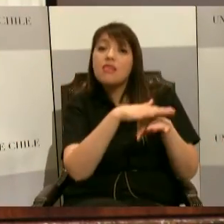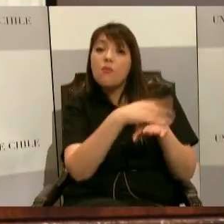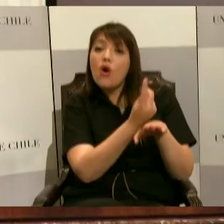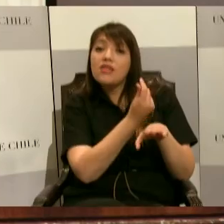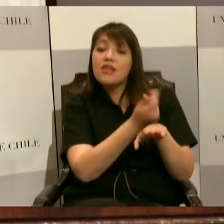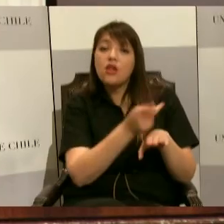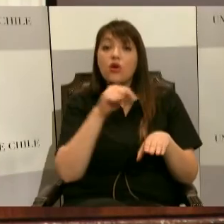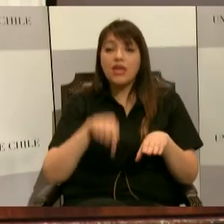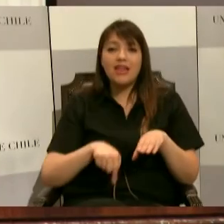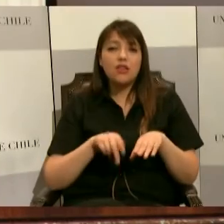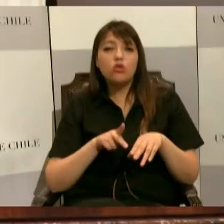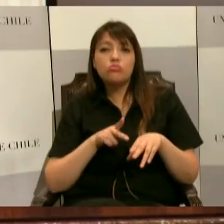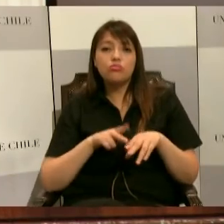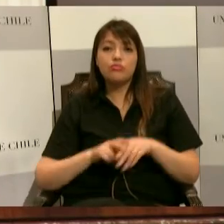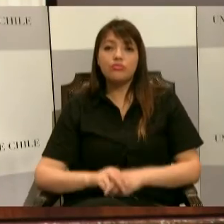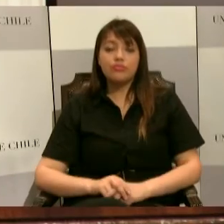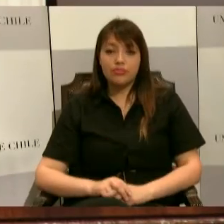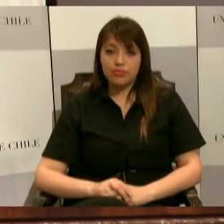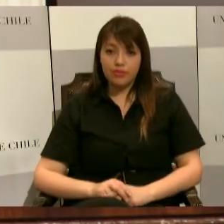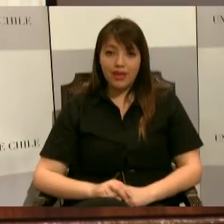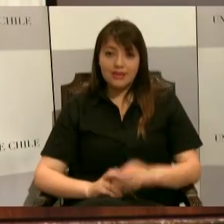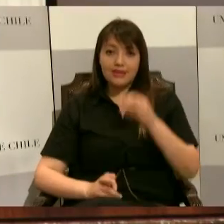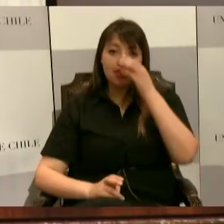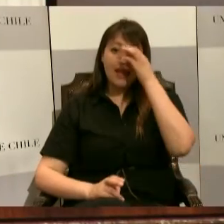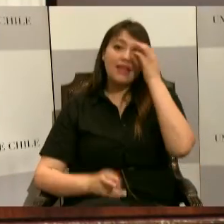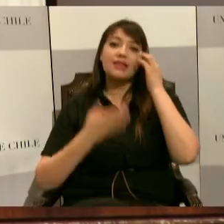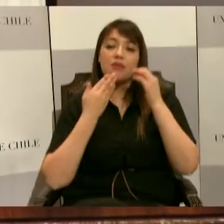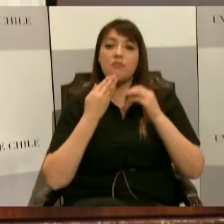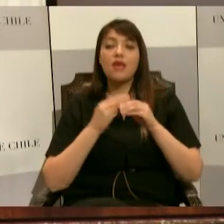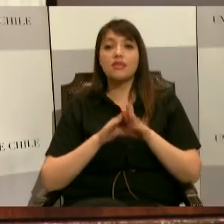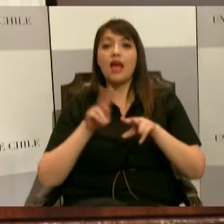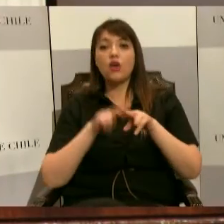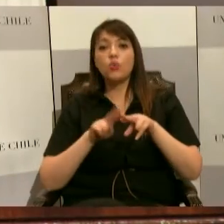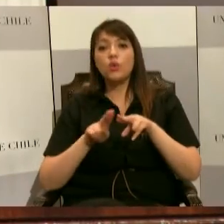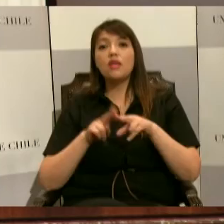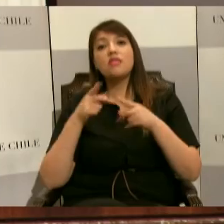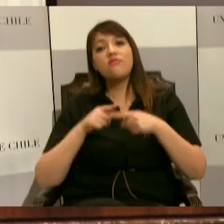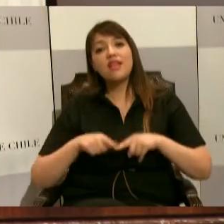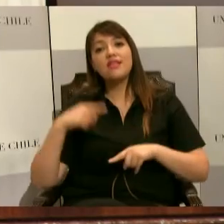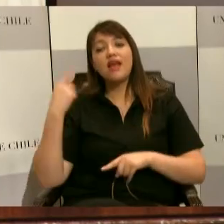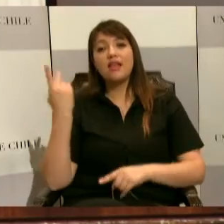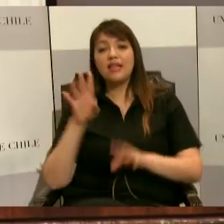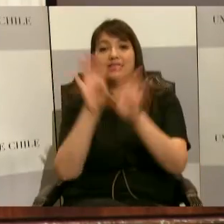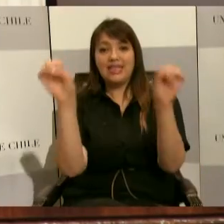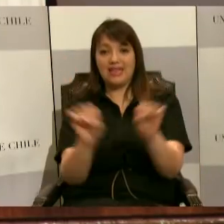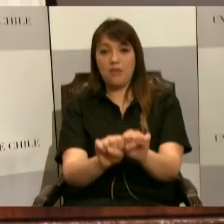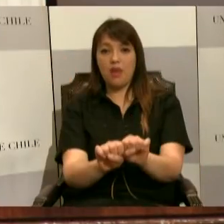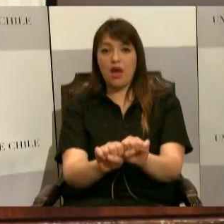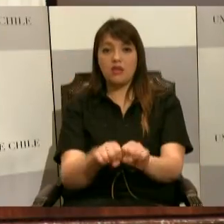ajetreado hormiguero es el que habrá de controlar y distribuir el financiamiento relativo de la universidad del sistema y, en